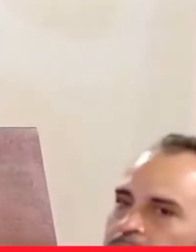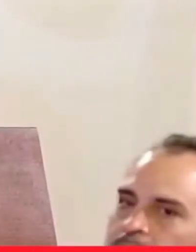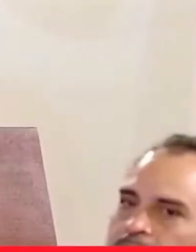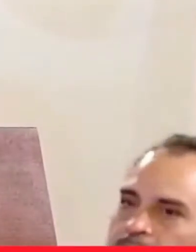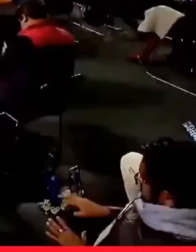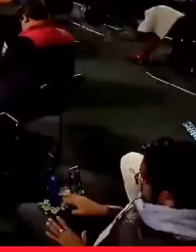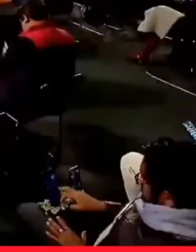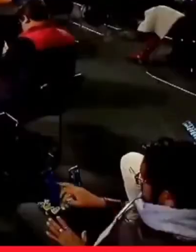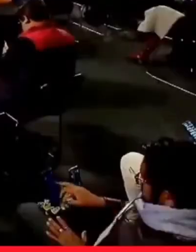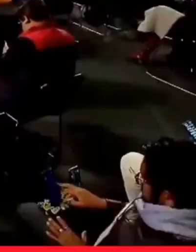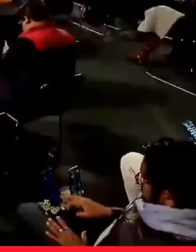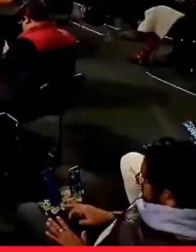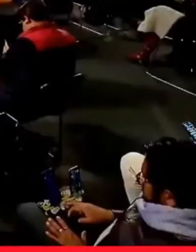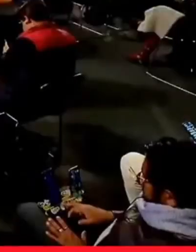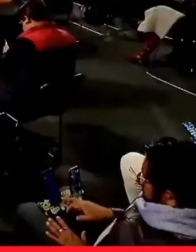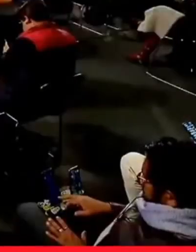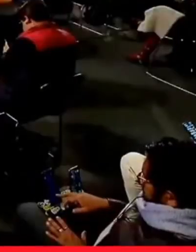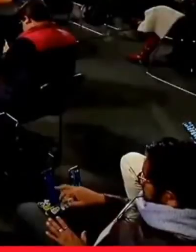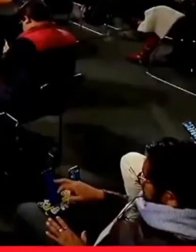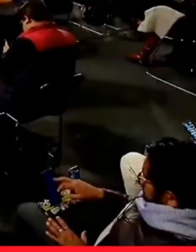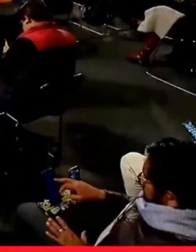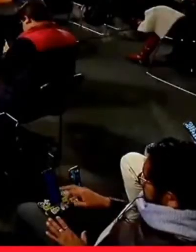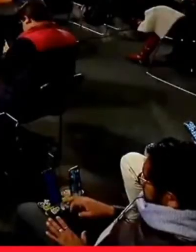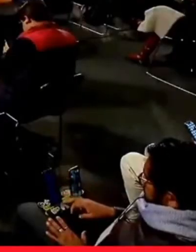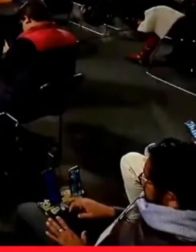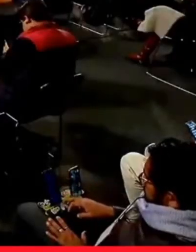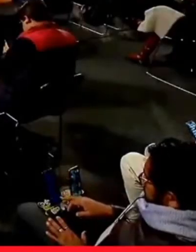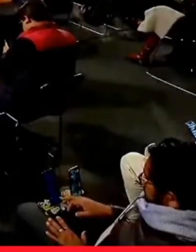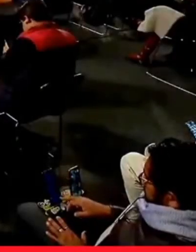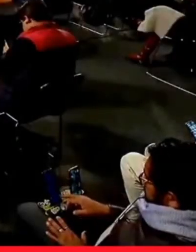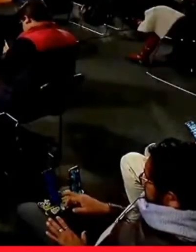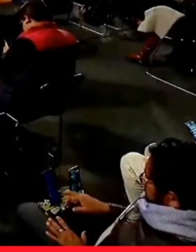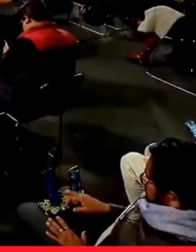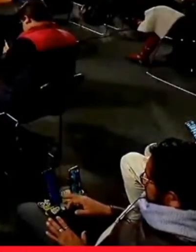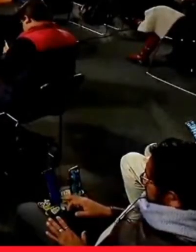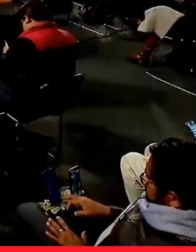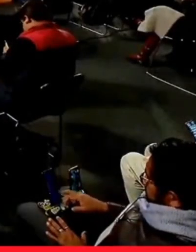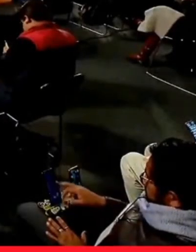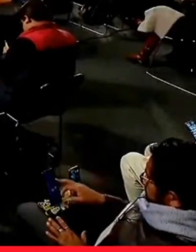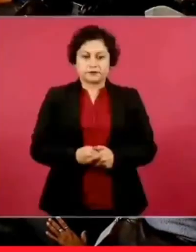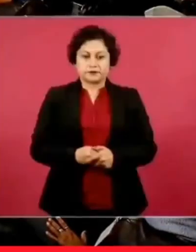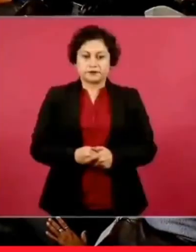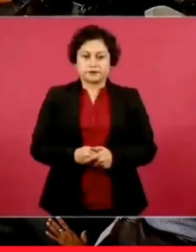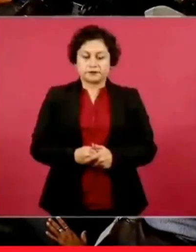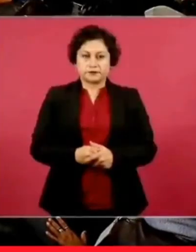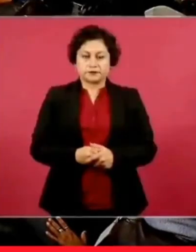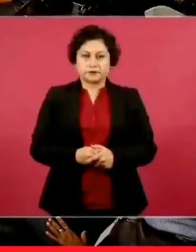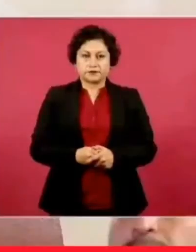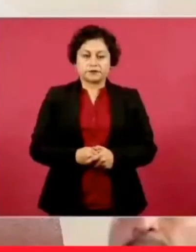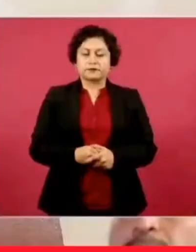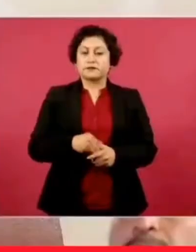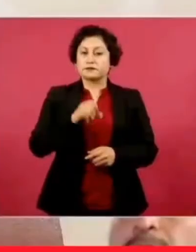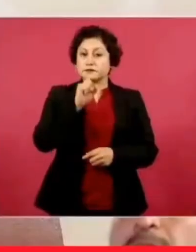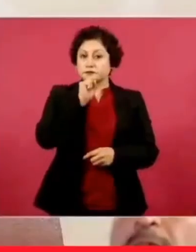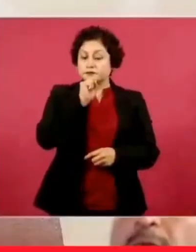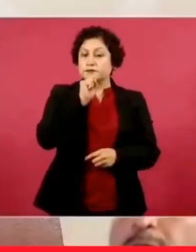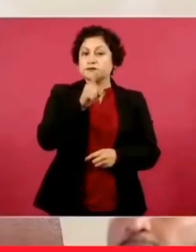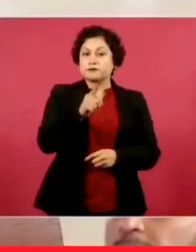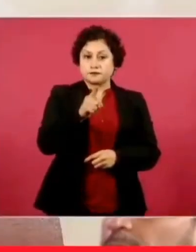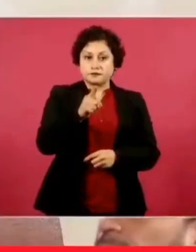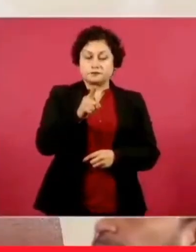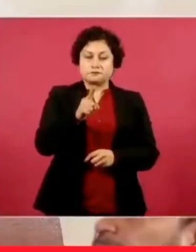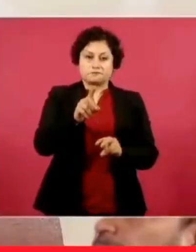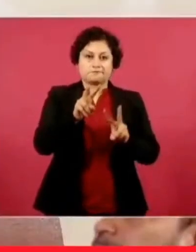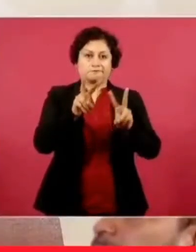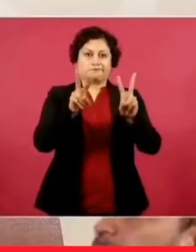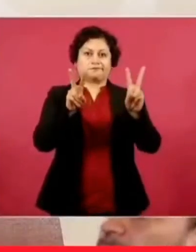básica y también el control en cuanto a precios de gasolinas,